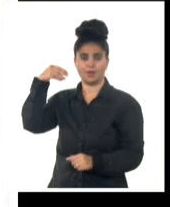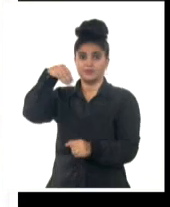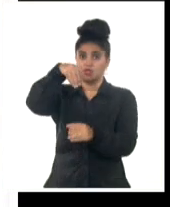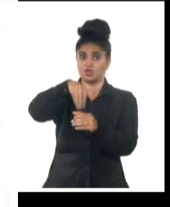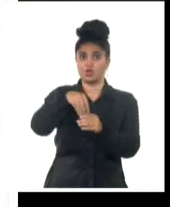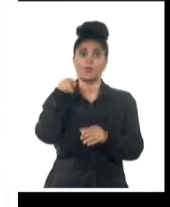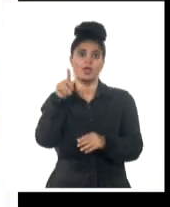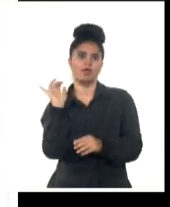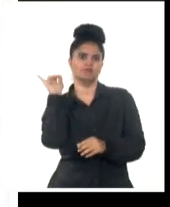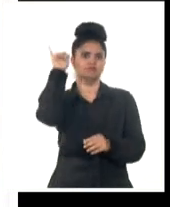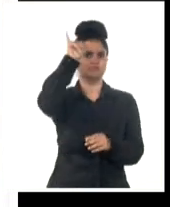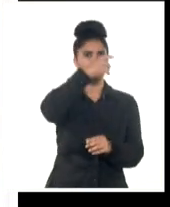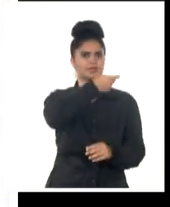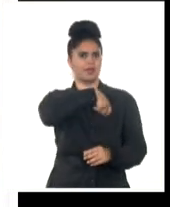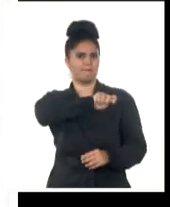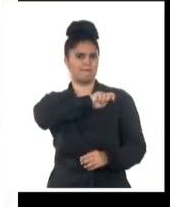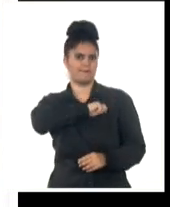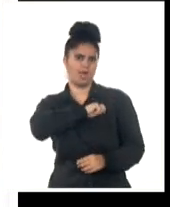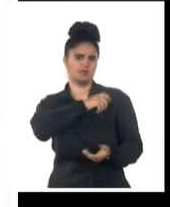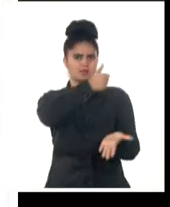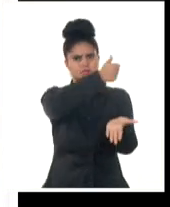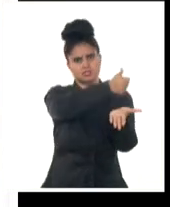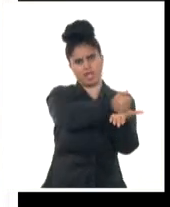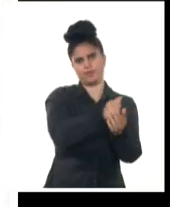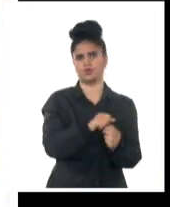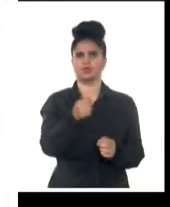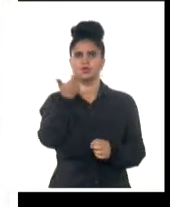Barcelona 1992 y Atlanta